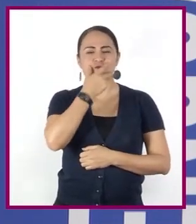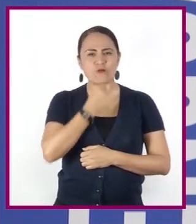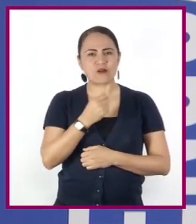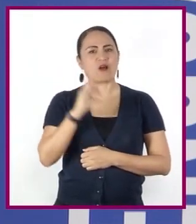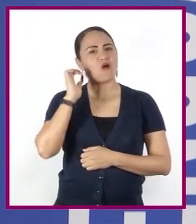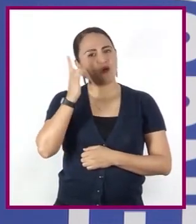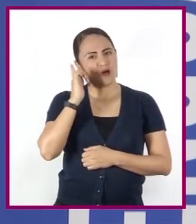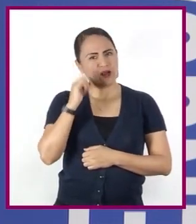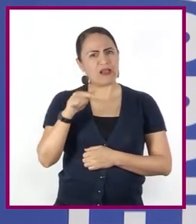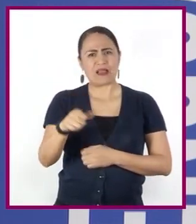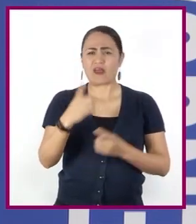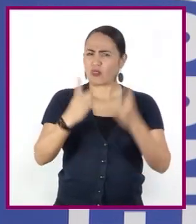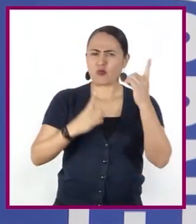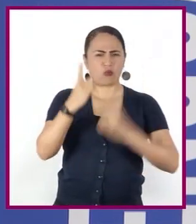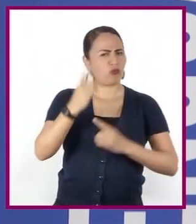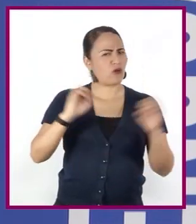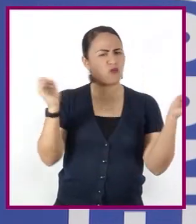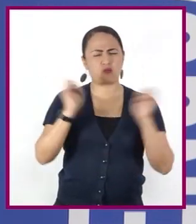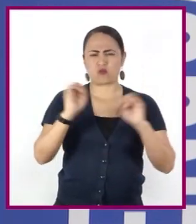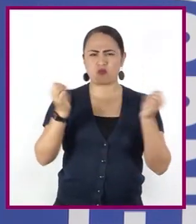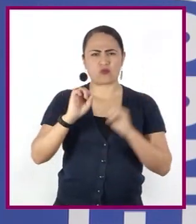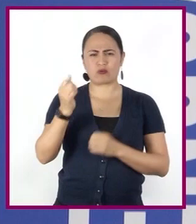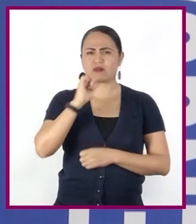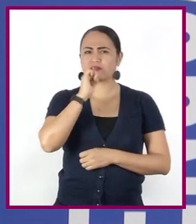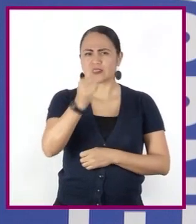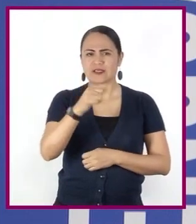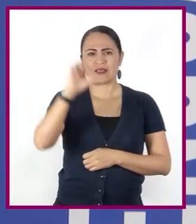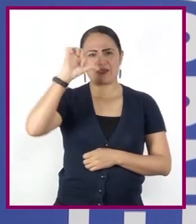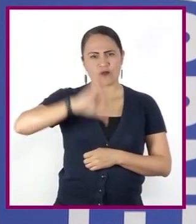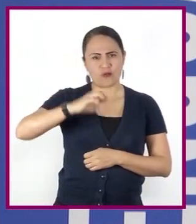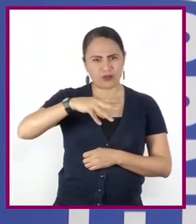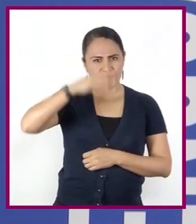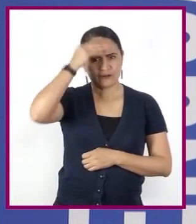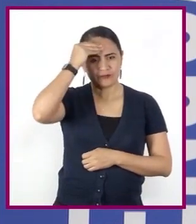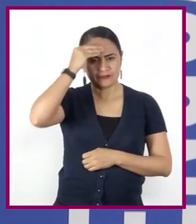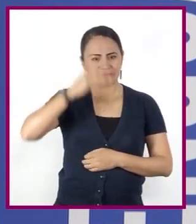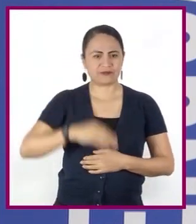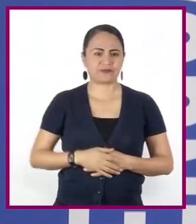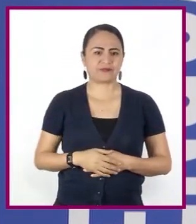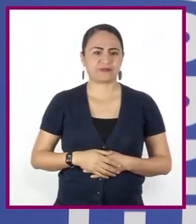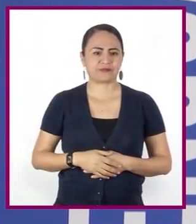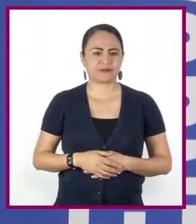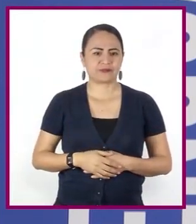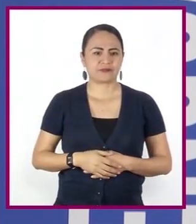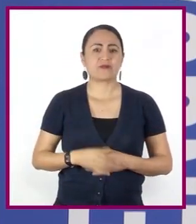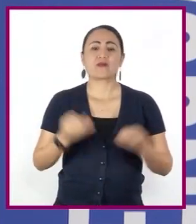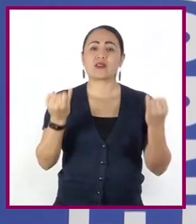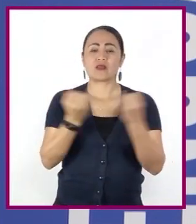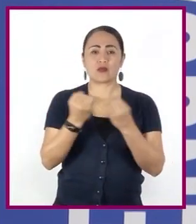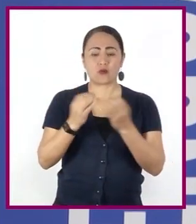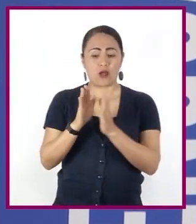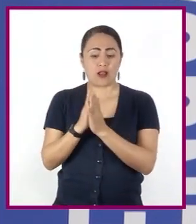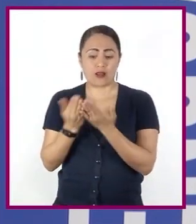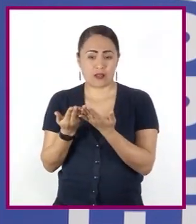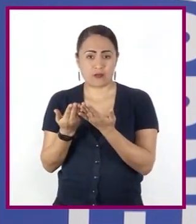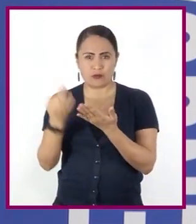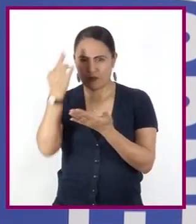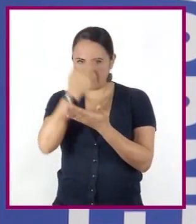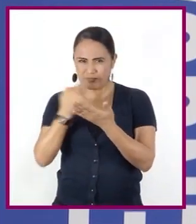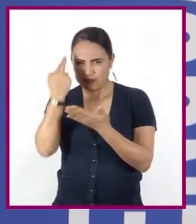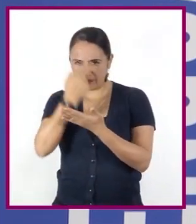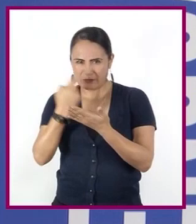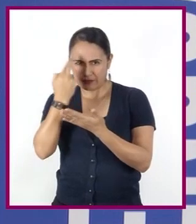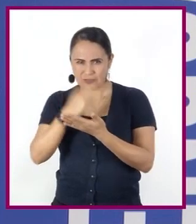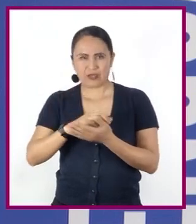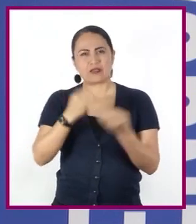no les haya quedado ninguna duda respecto al aprendizaje esperado. Además de revisar su libro de texto y comentar